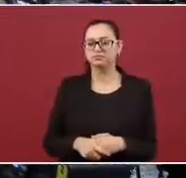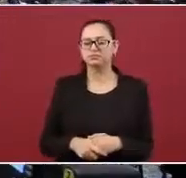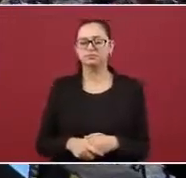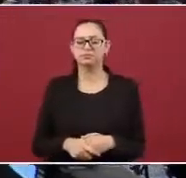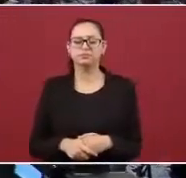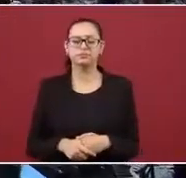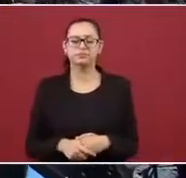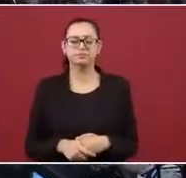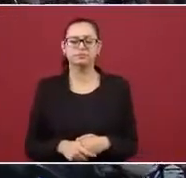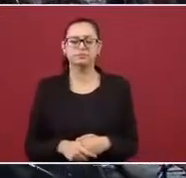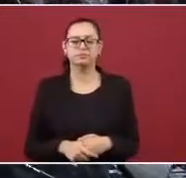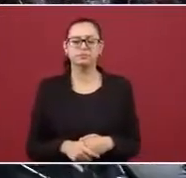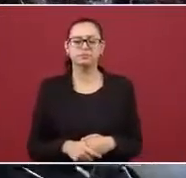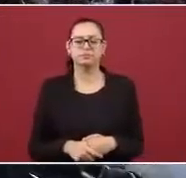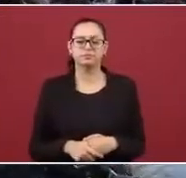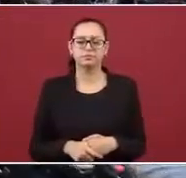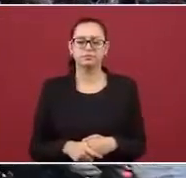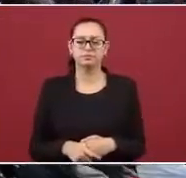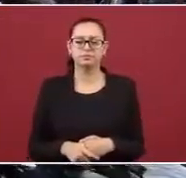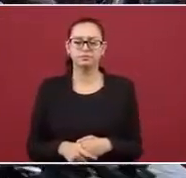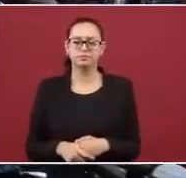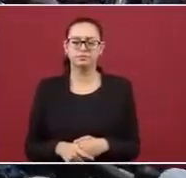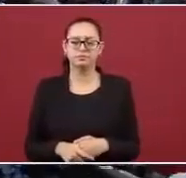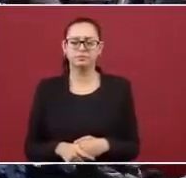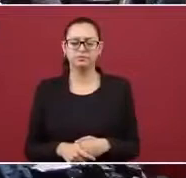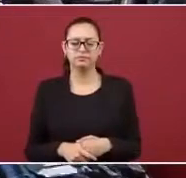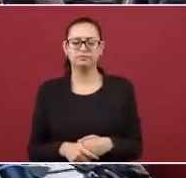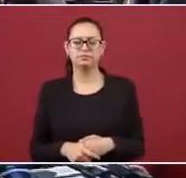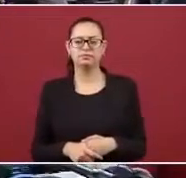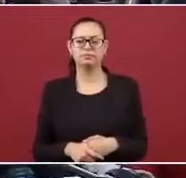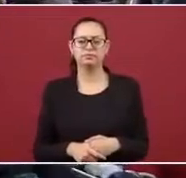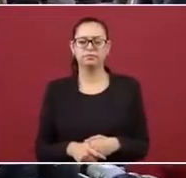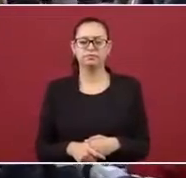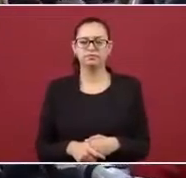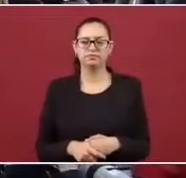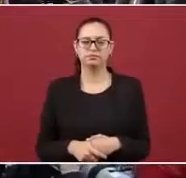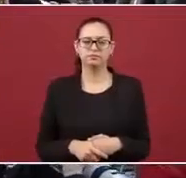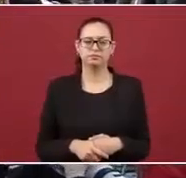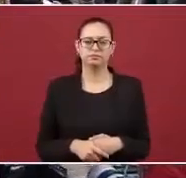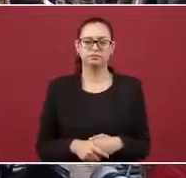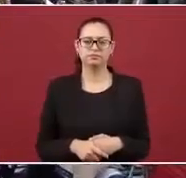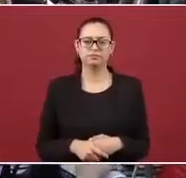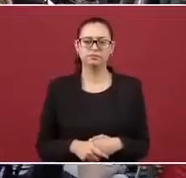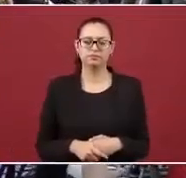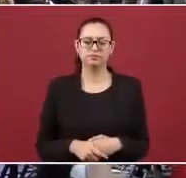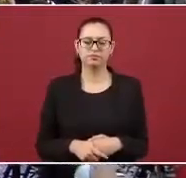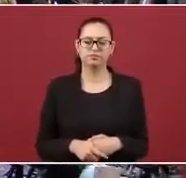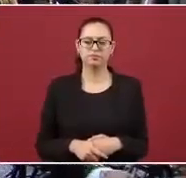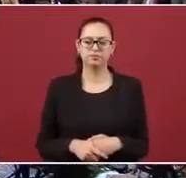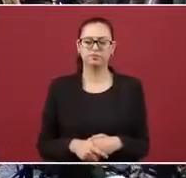para que, sobre todo cuando se trataba de